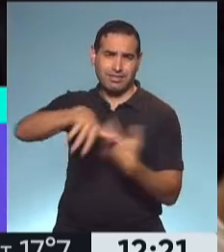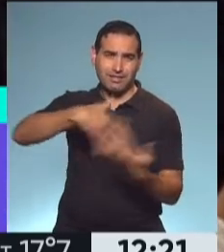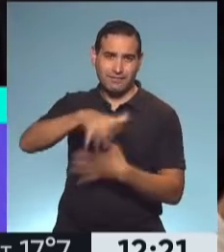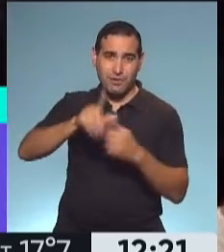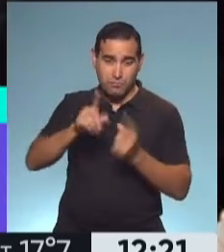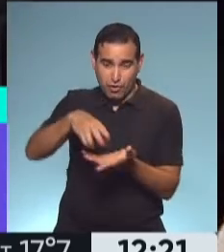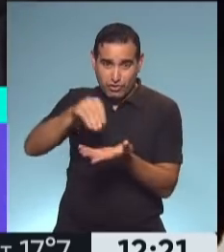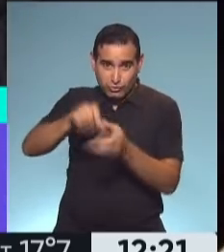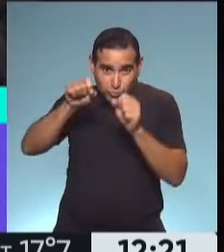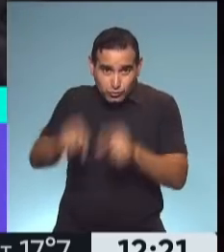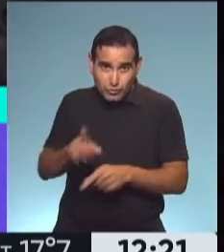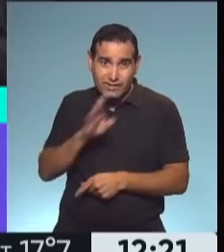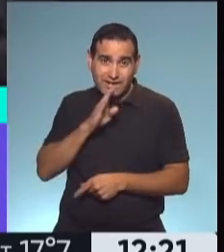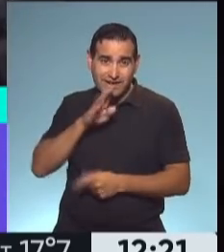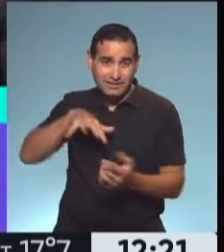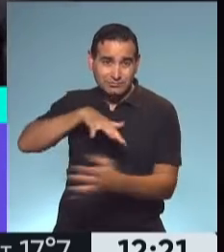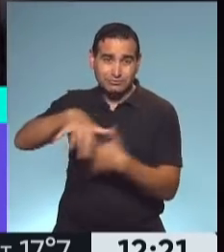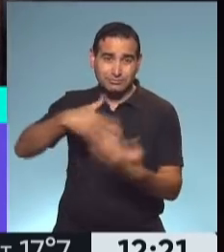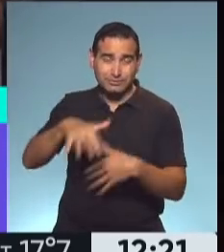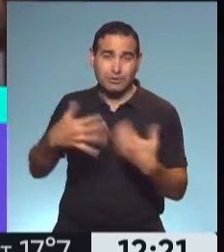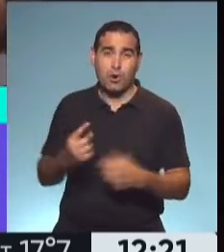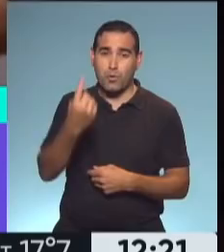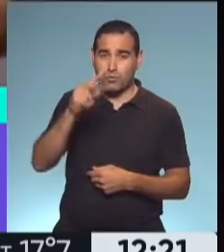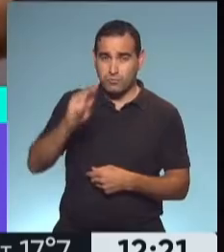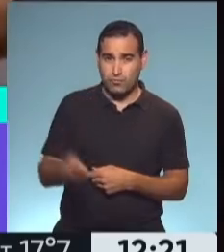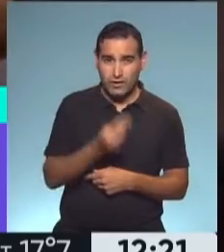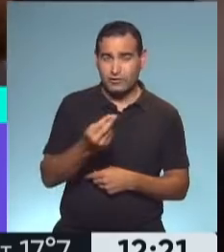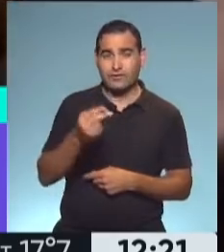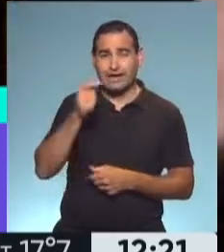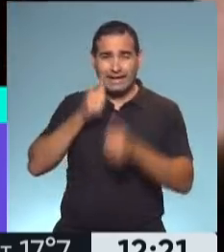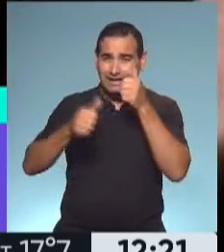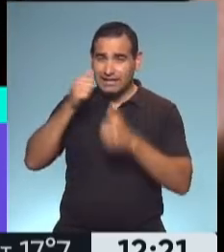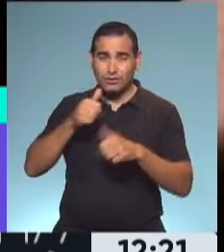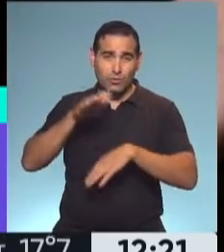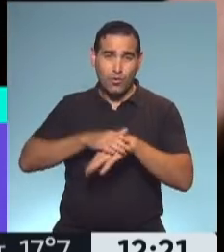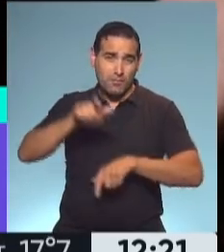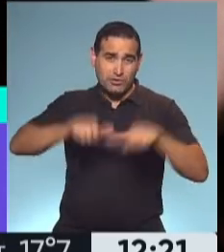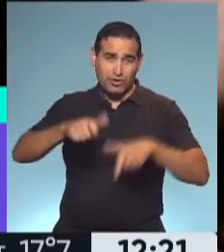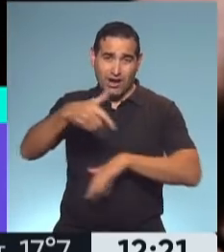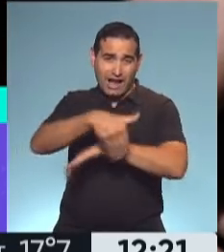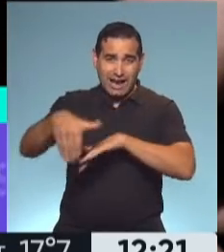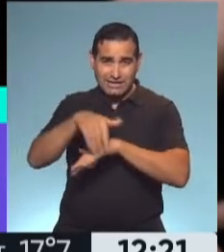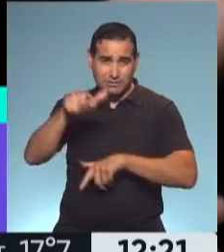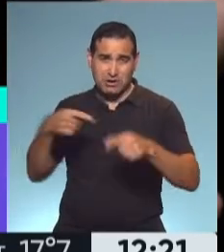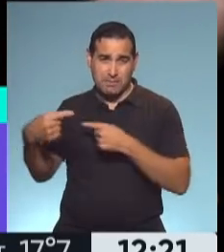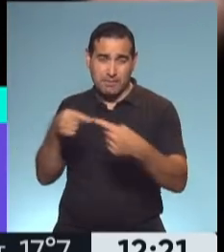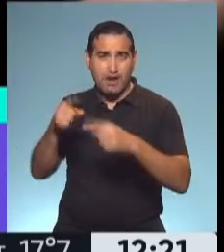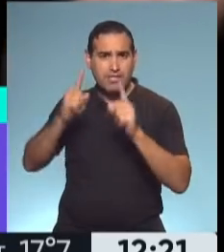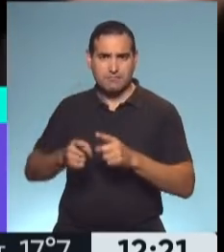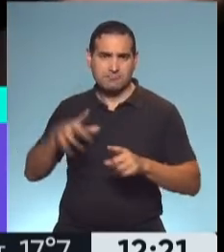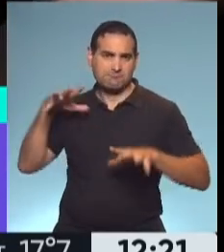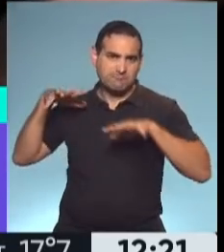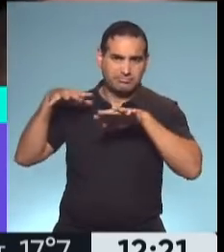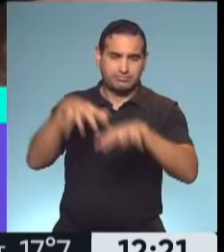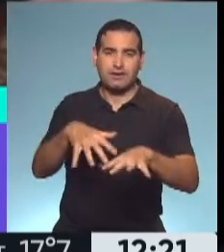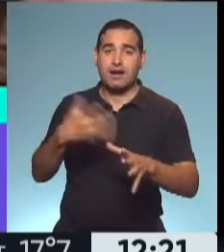en su propio territorio, donde se cuentan una persona muerta, decenas de heridos por ataques callejeros e intentos de linchamiento